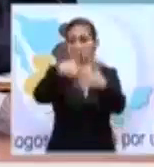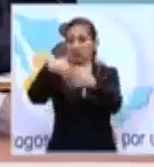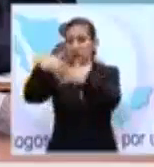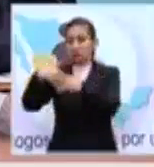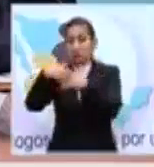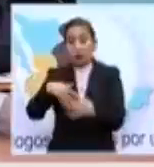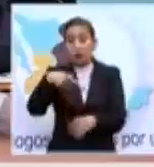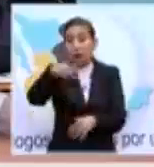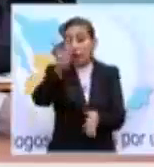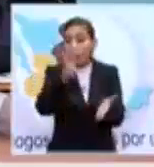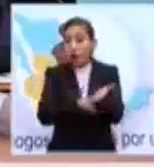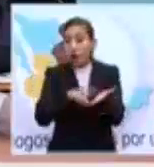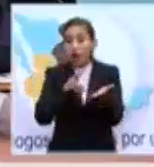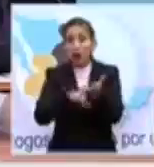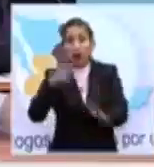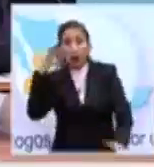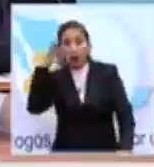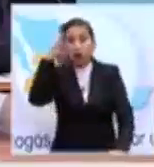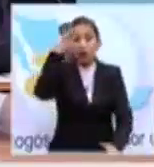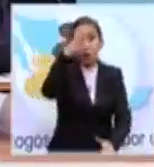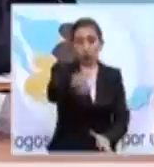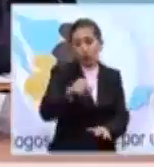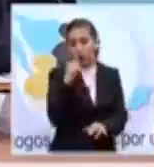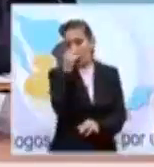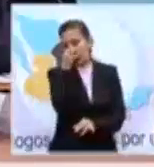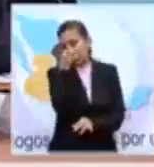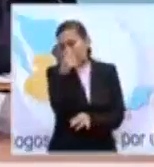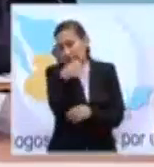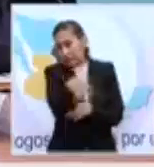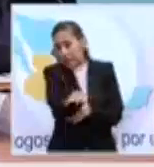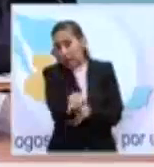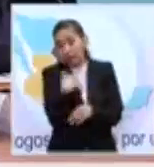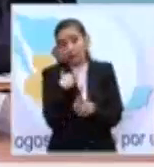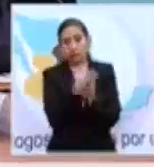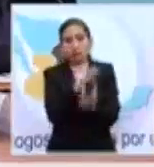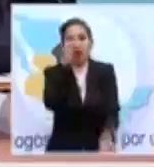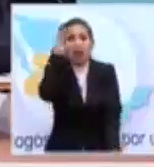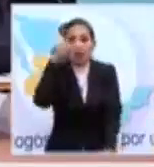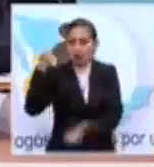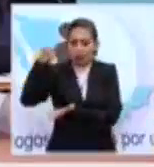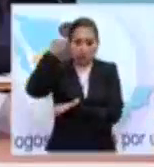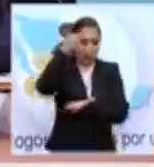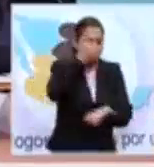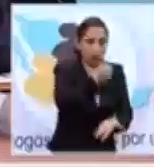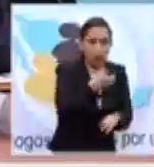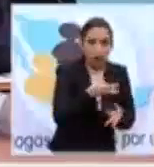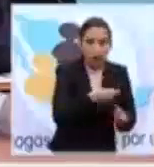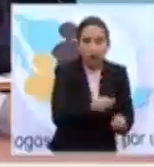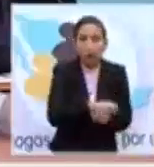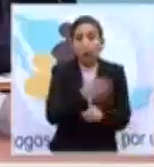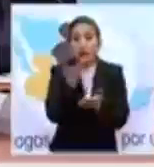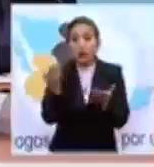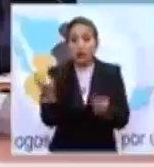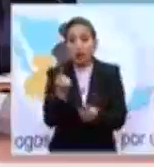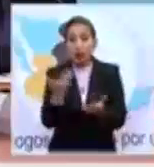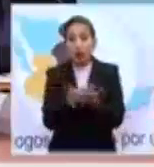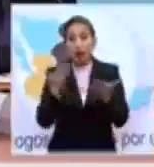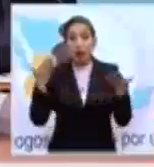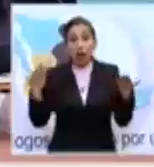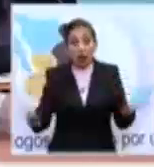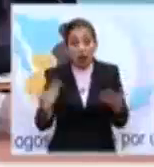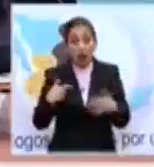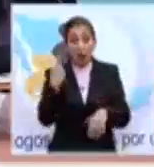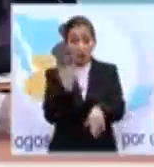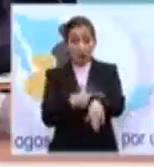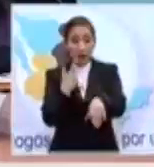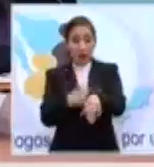el costo a la larga, ya a la vuelta de la curva, es mayor que la inversión que estamos generando, porque hoy, gracias a las